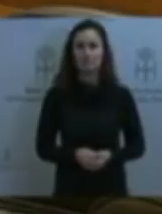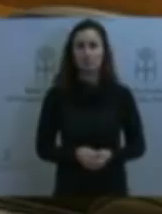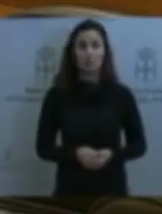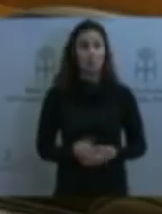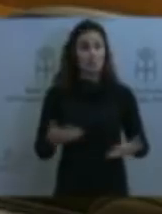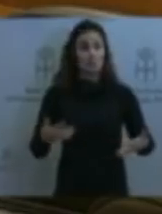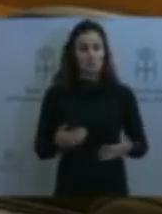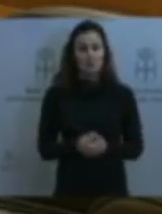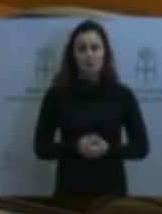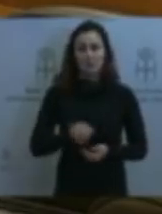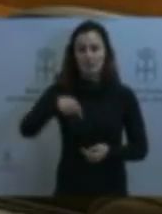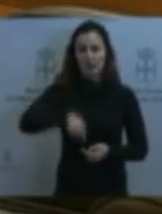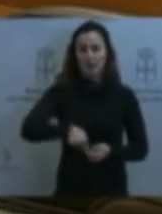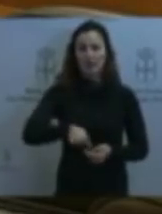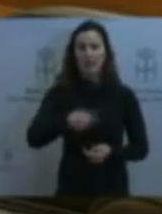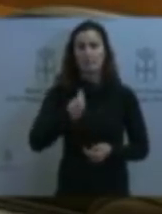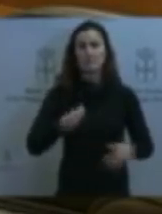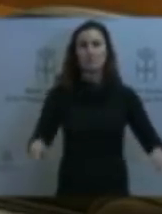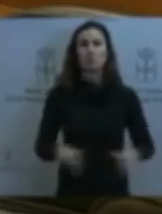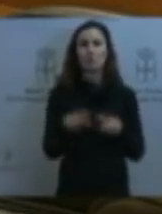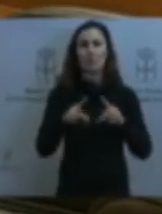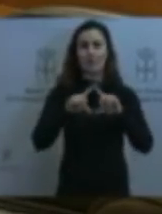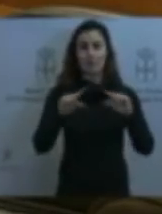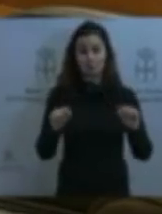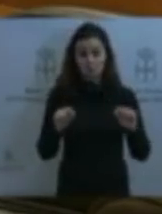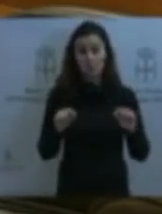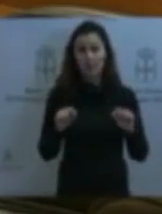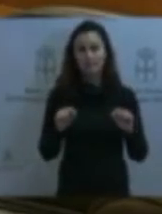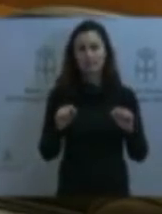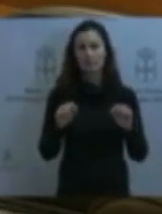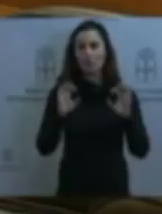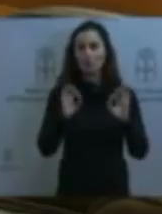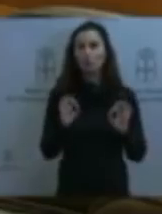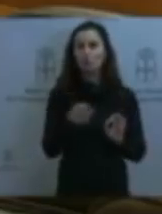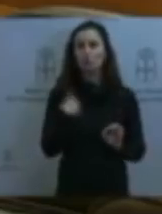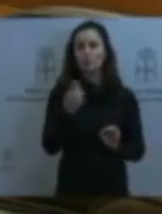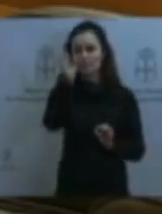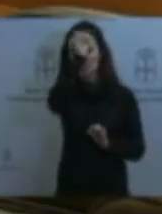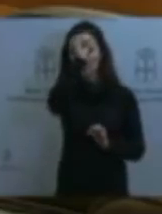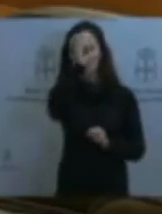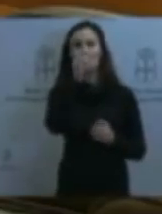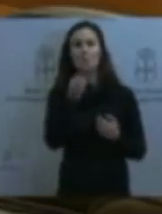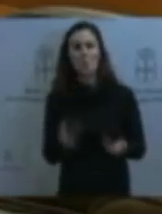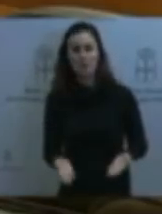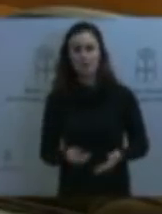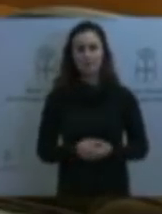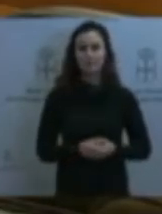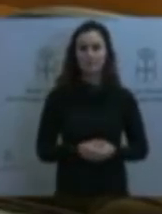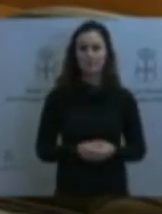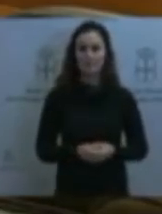sociedad asturiana, lo que ve la gente del suroccidente, lo que vemos nos, es que una vez más, o